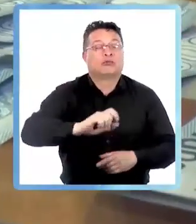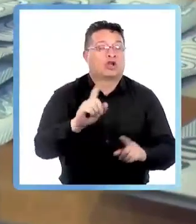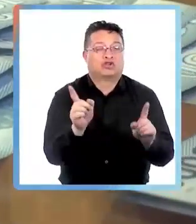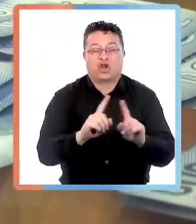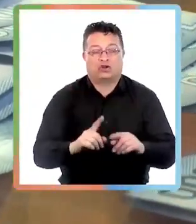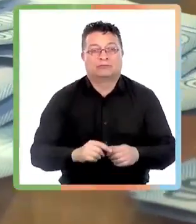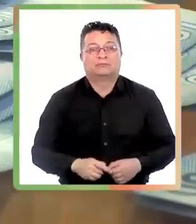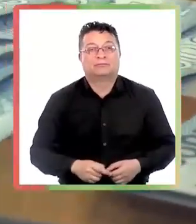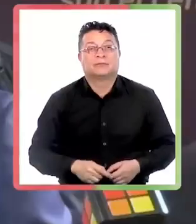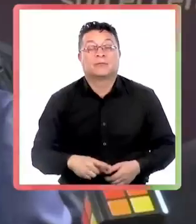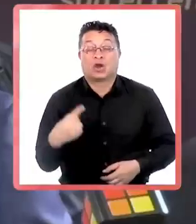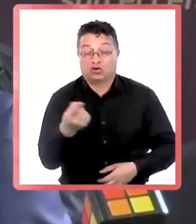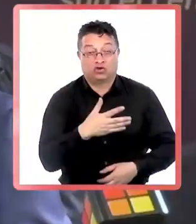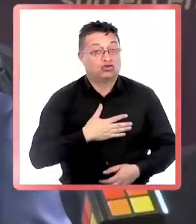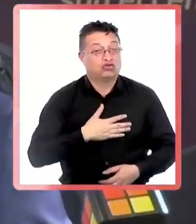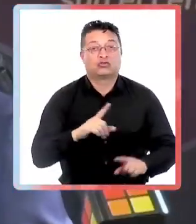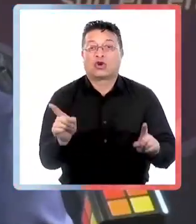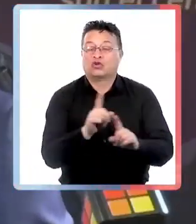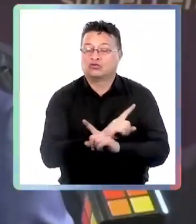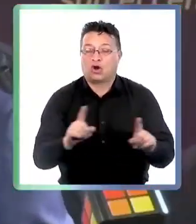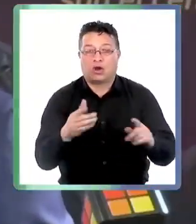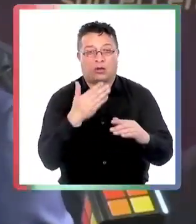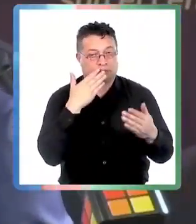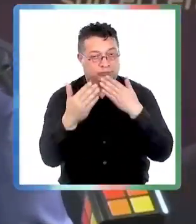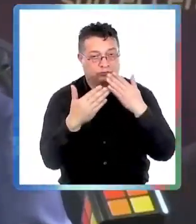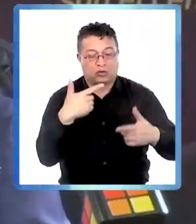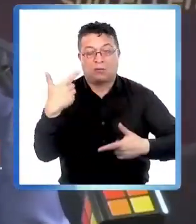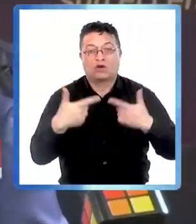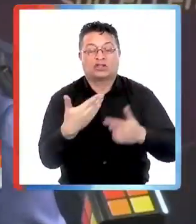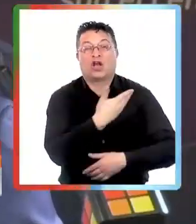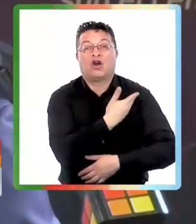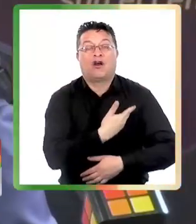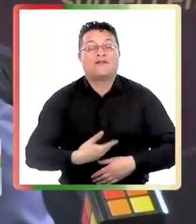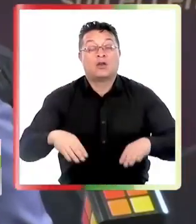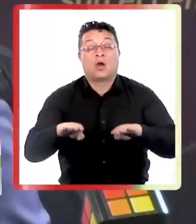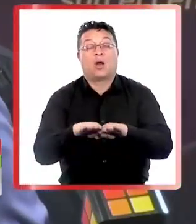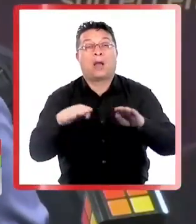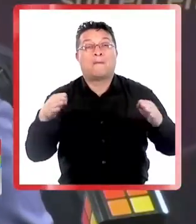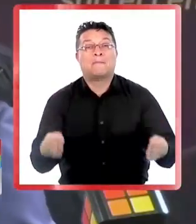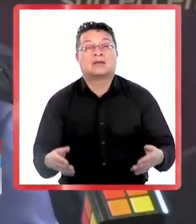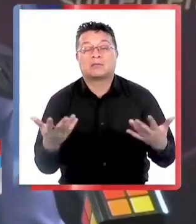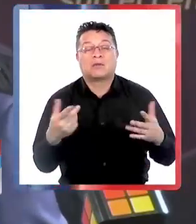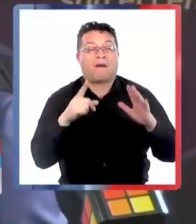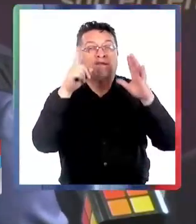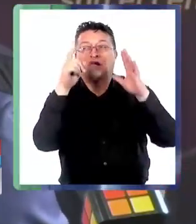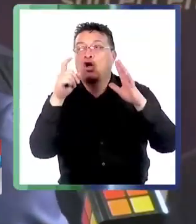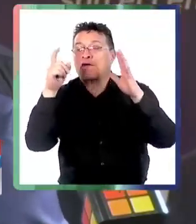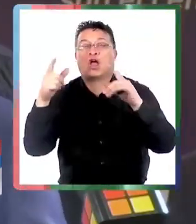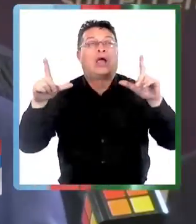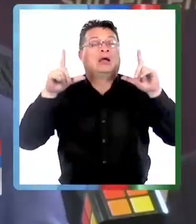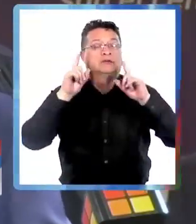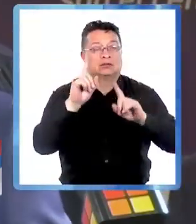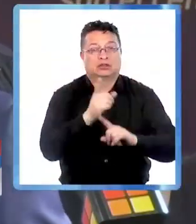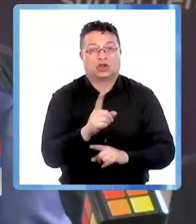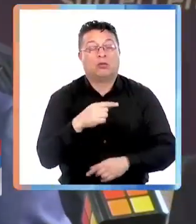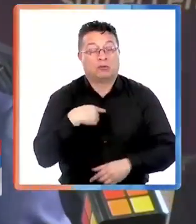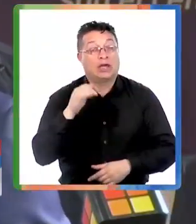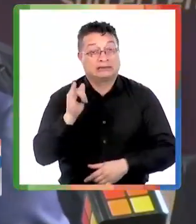baja jubilación. Nosotros no estamos en conversación política con el gobierno en mesa para la